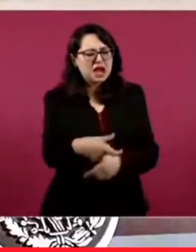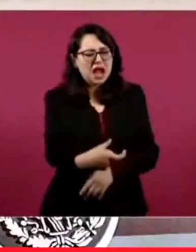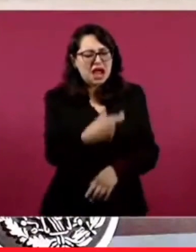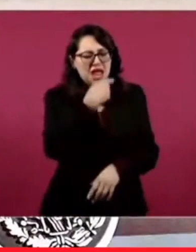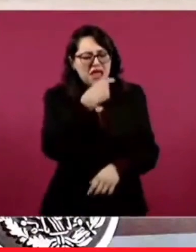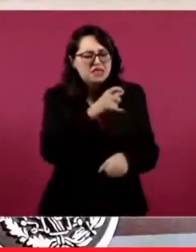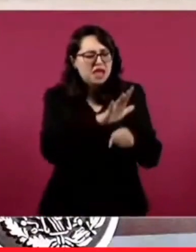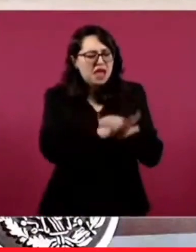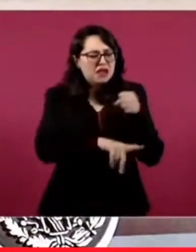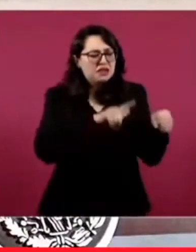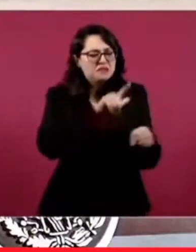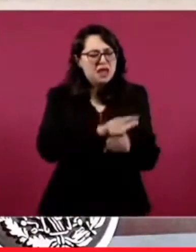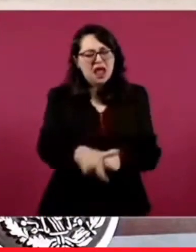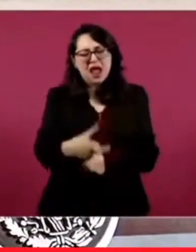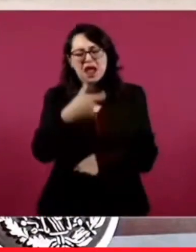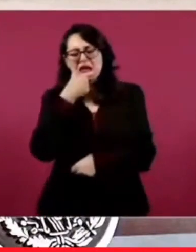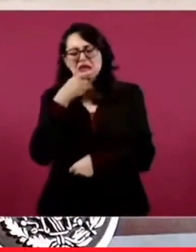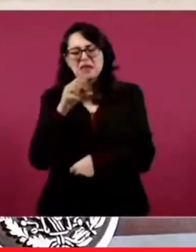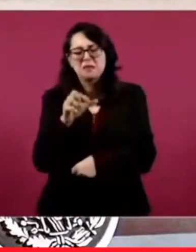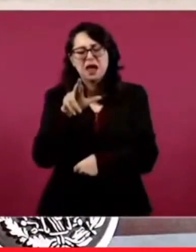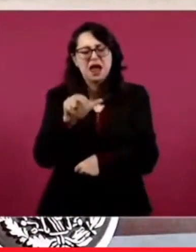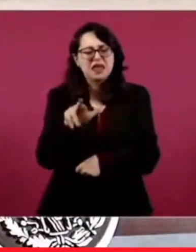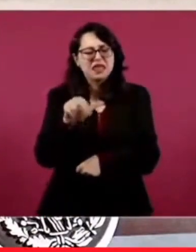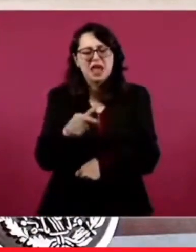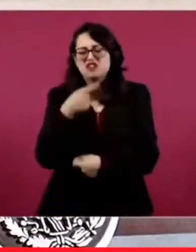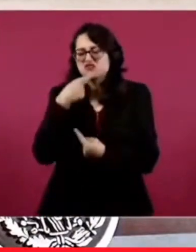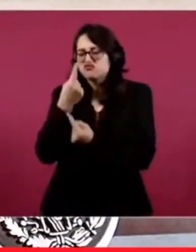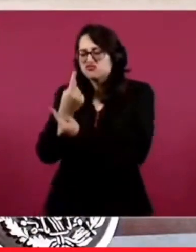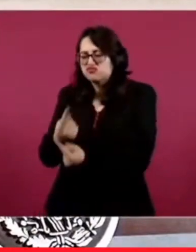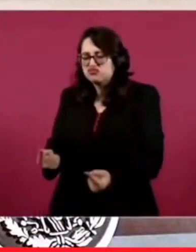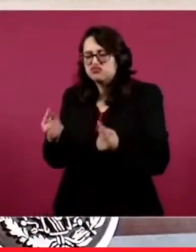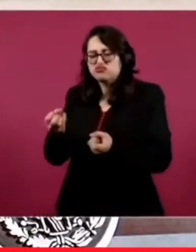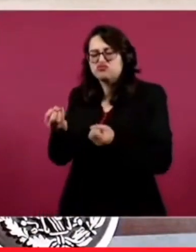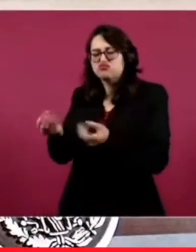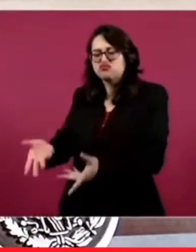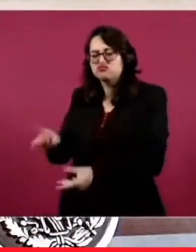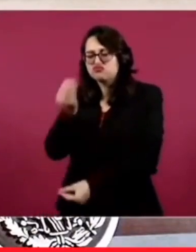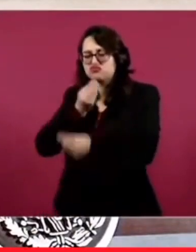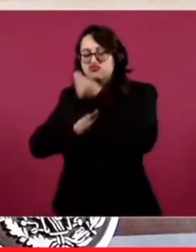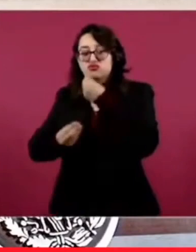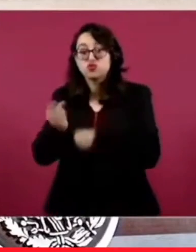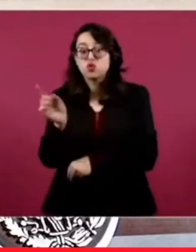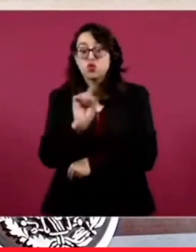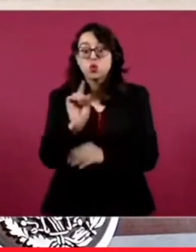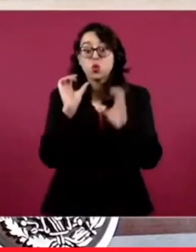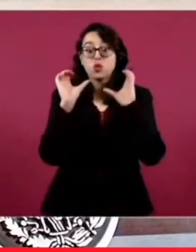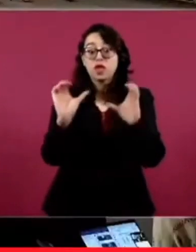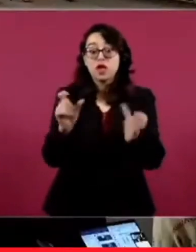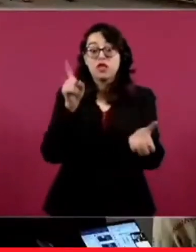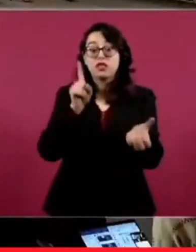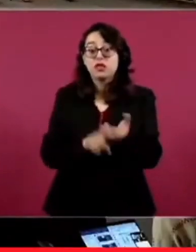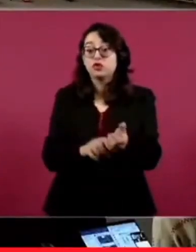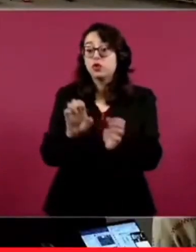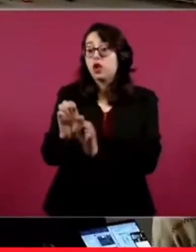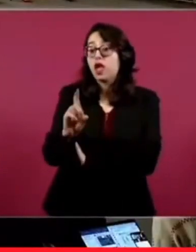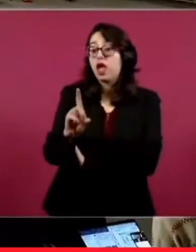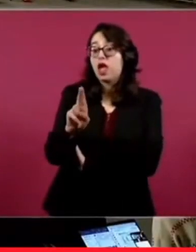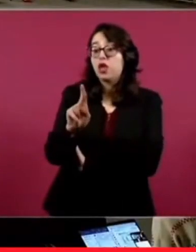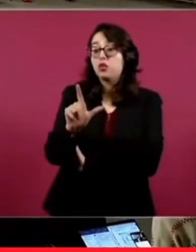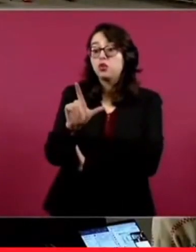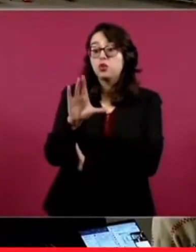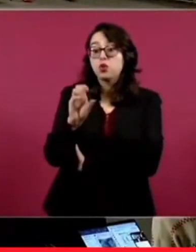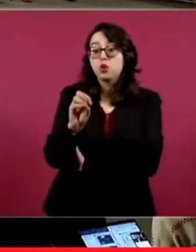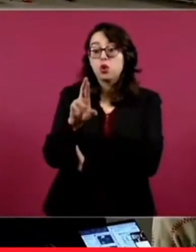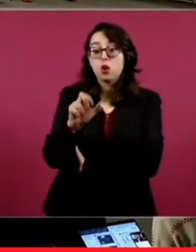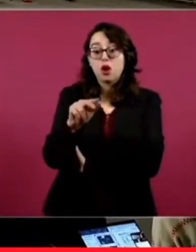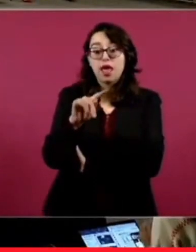galletas marías vamos a dárselas a nuestras hijas y a hijos sin leer la etiqueta no vamos a leer las etiquetas y vamos a